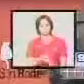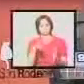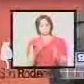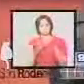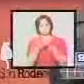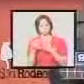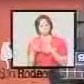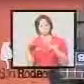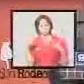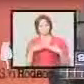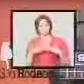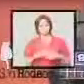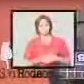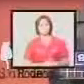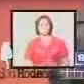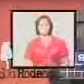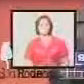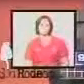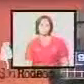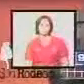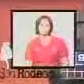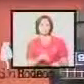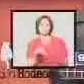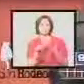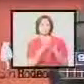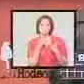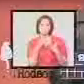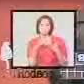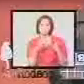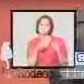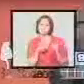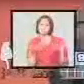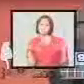casa. Queríamos comprar una casa, pero